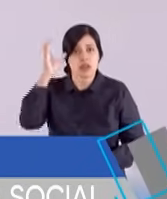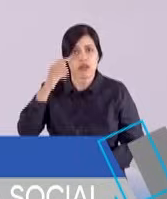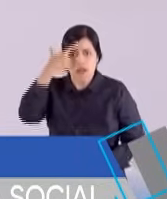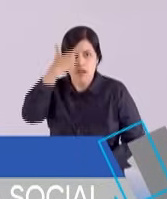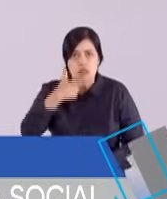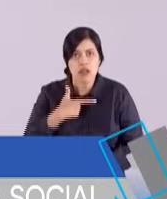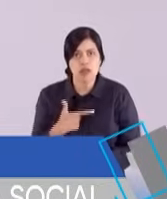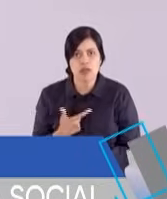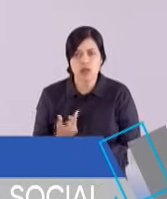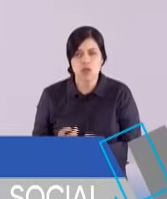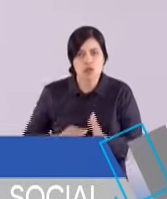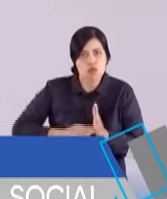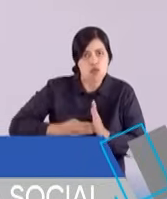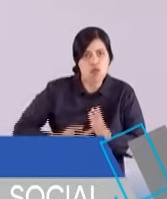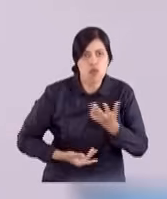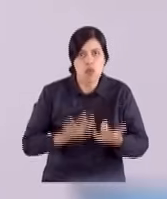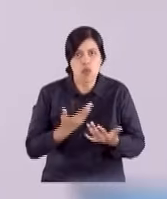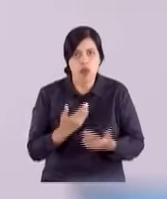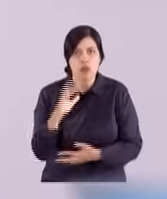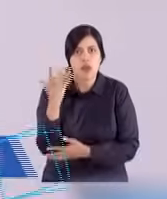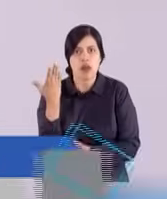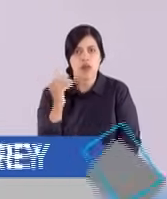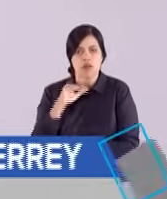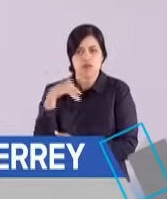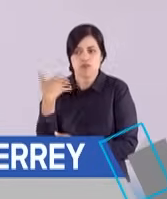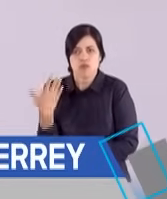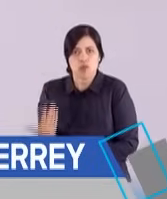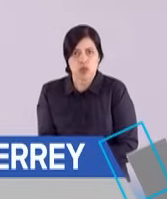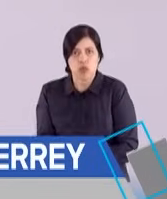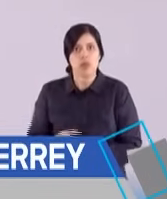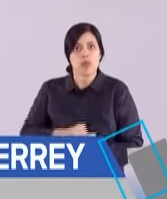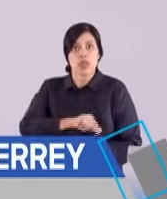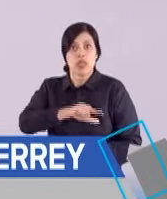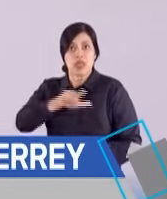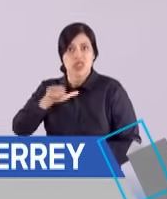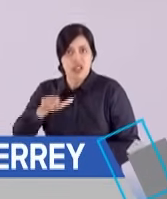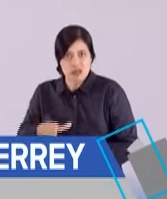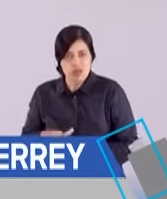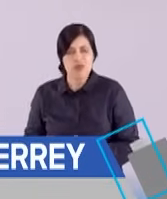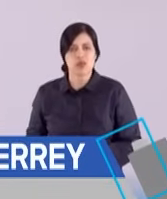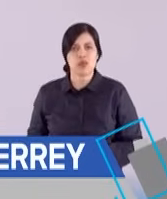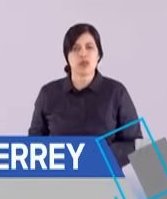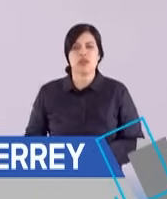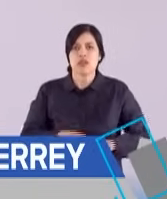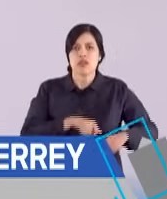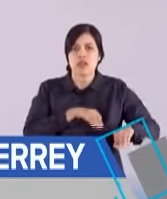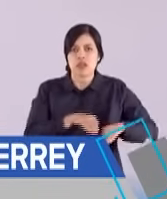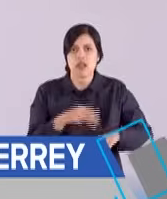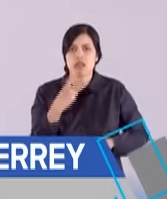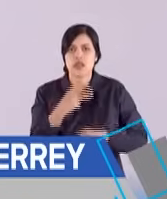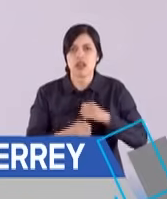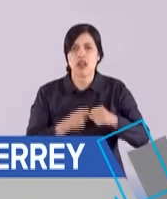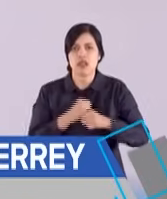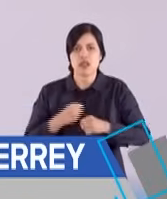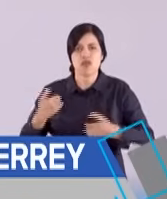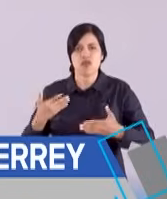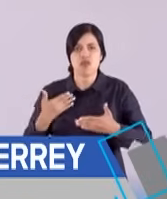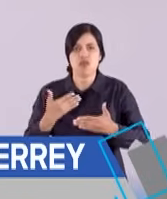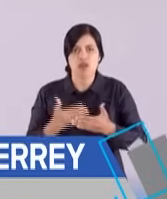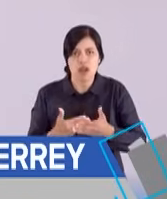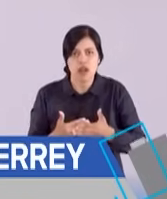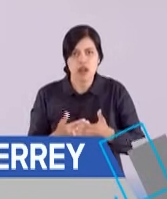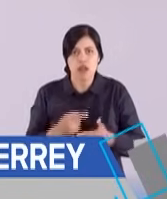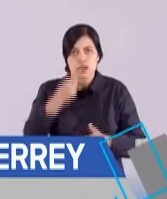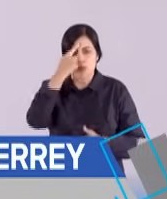noche para desforestarlo. Y mandaron y estuvieron trabajando 3 años para que se sacara